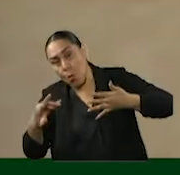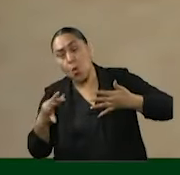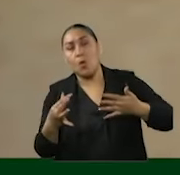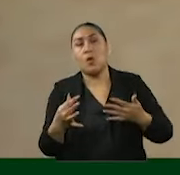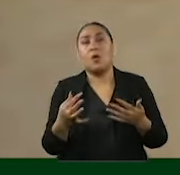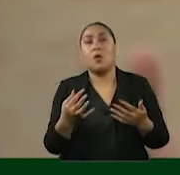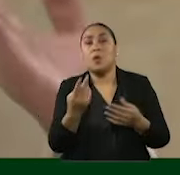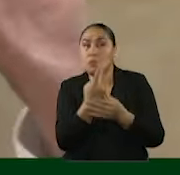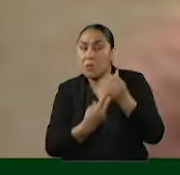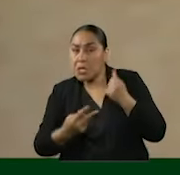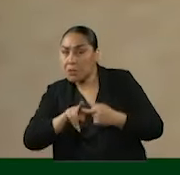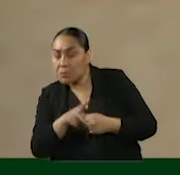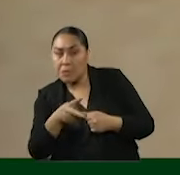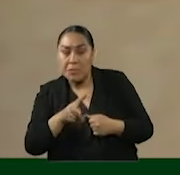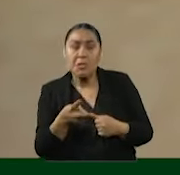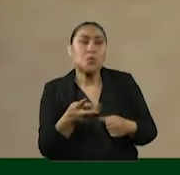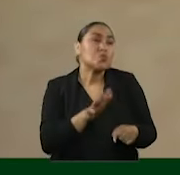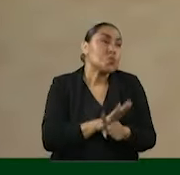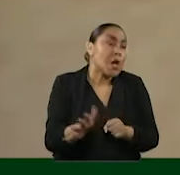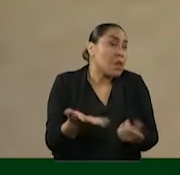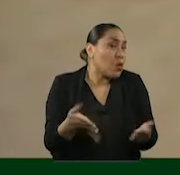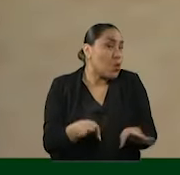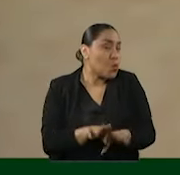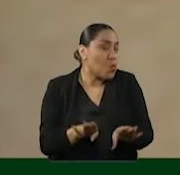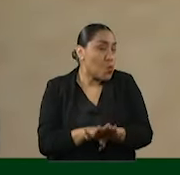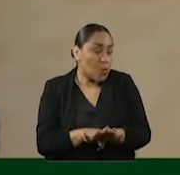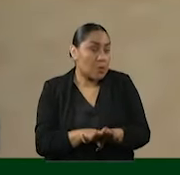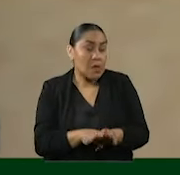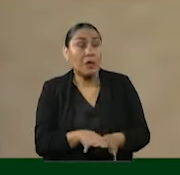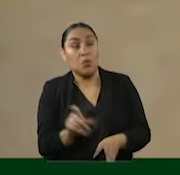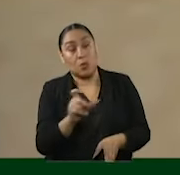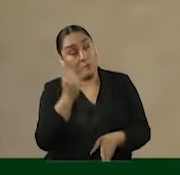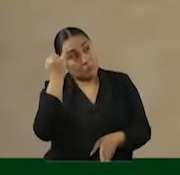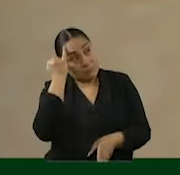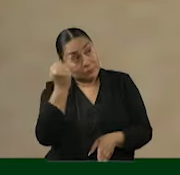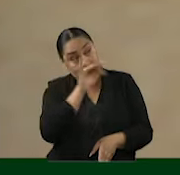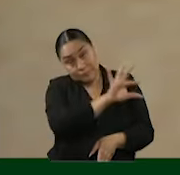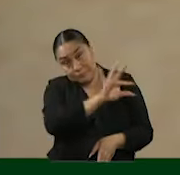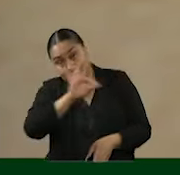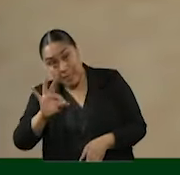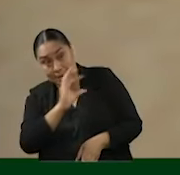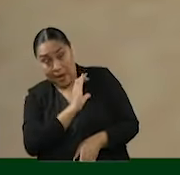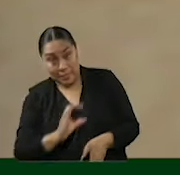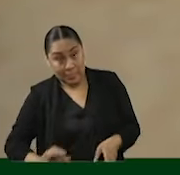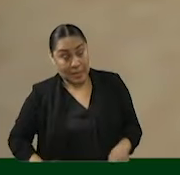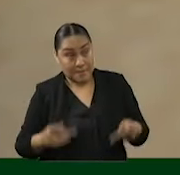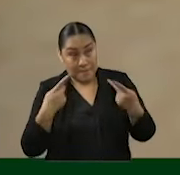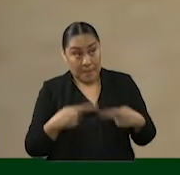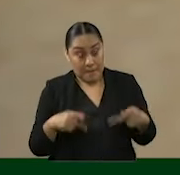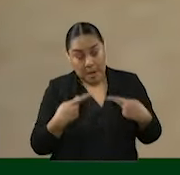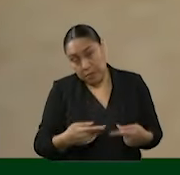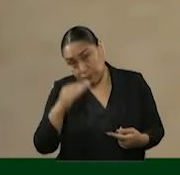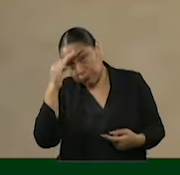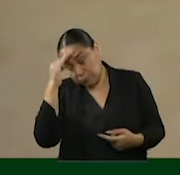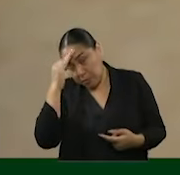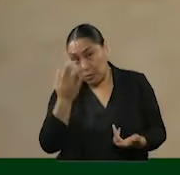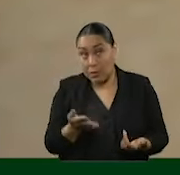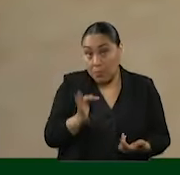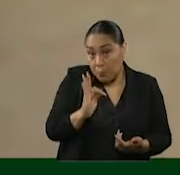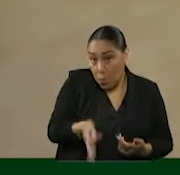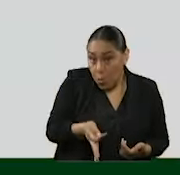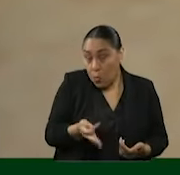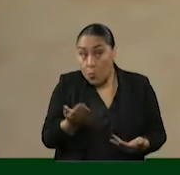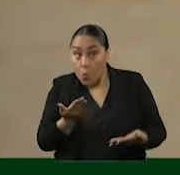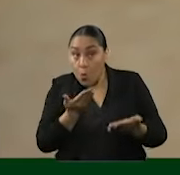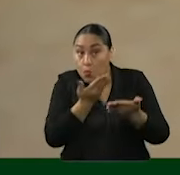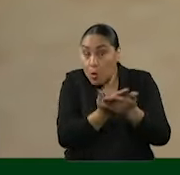mixto si los poderes cuando propongan candidatos van a aceptar propuestas de la sociedad